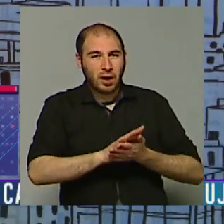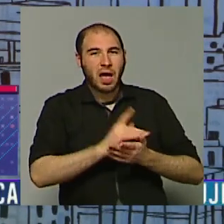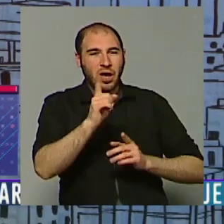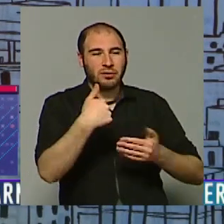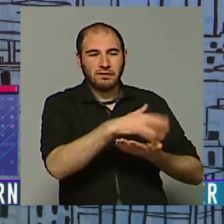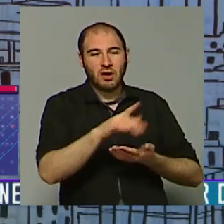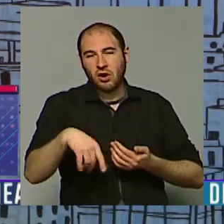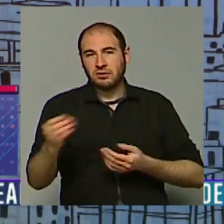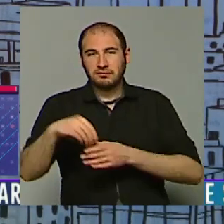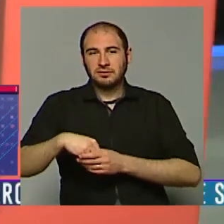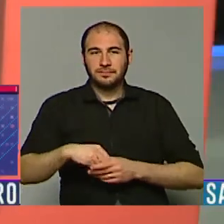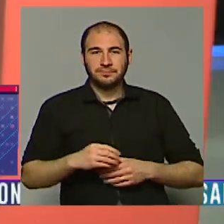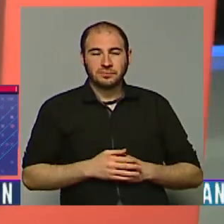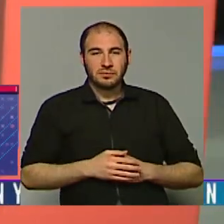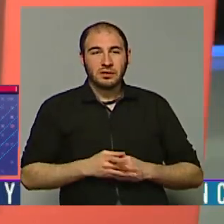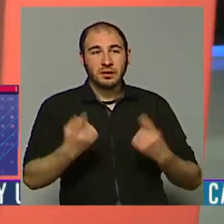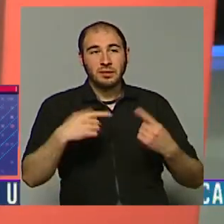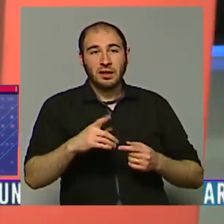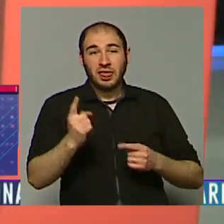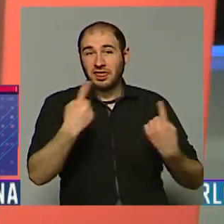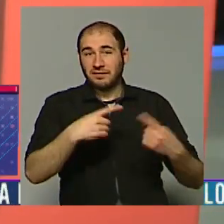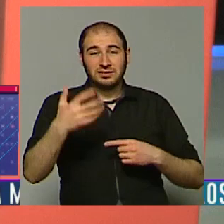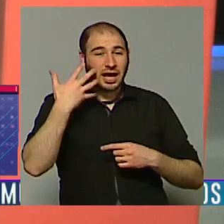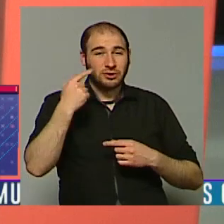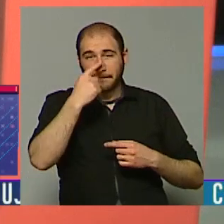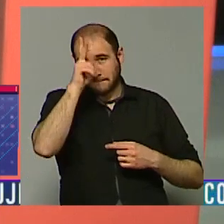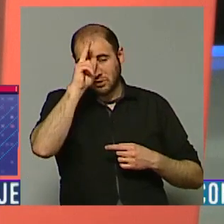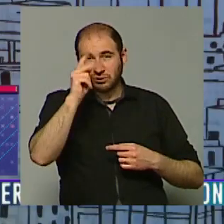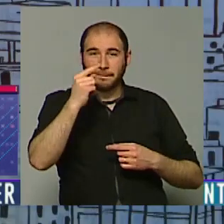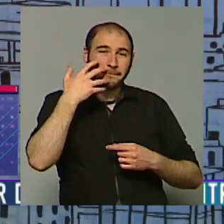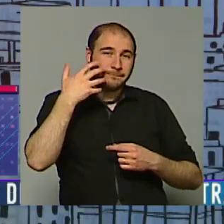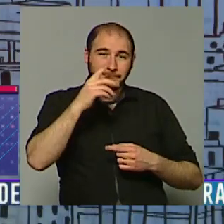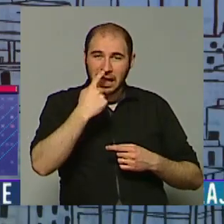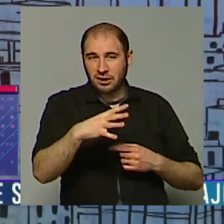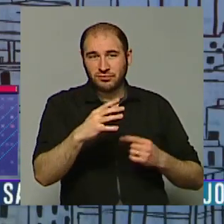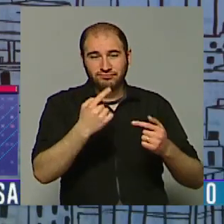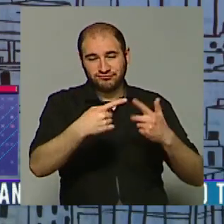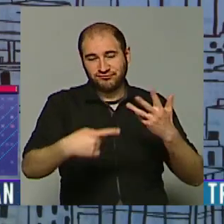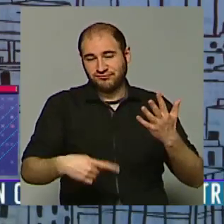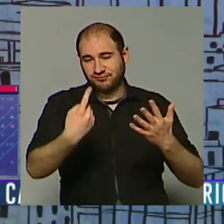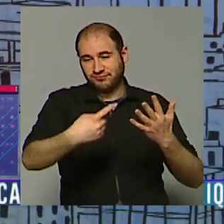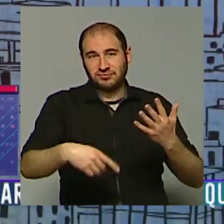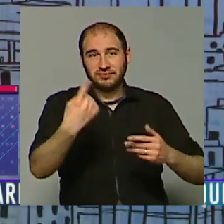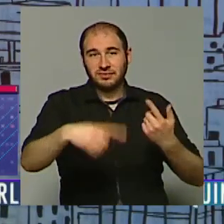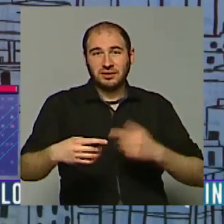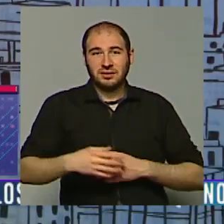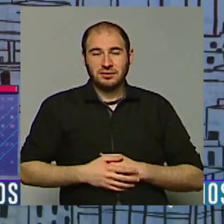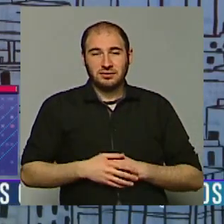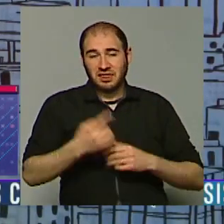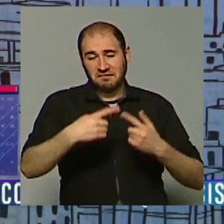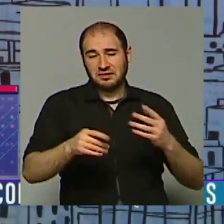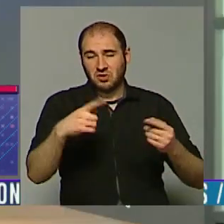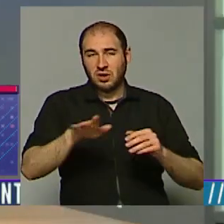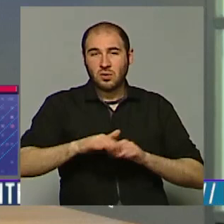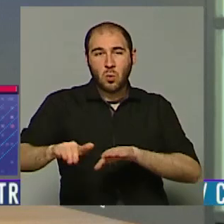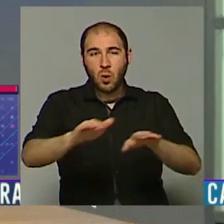de un lado y otros del otro, pero en definitiva no hay diferencia entre el gato y el pollo, el perro, el delfín, la ballena, la vaca, son todos